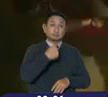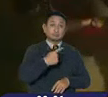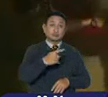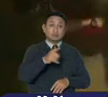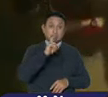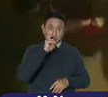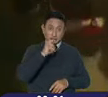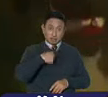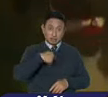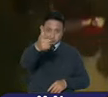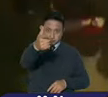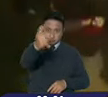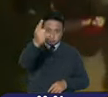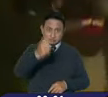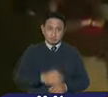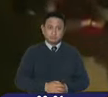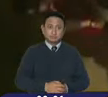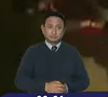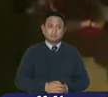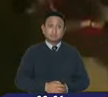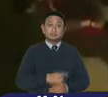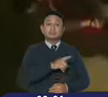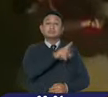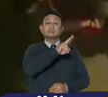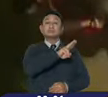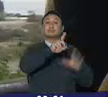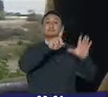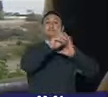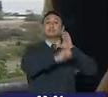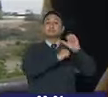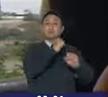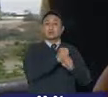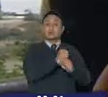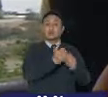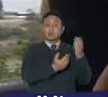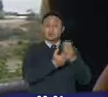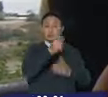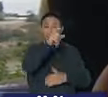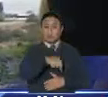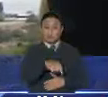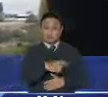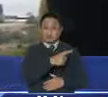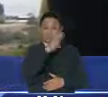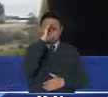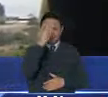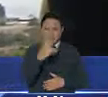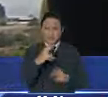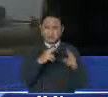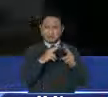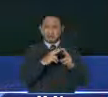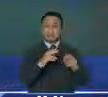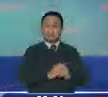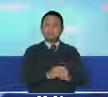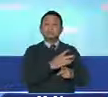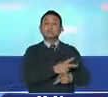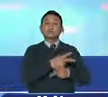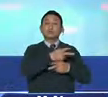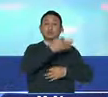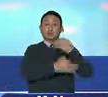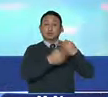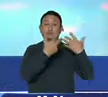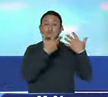gritan, les dispara. Vicente, de 26 años, no es rostro nuevo para la policía. En el Consejo de la Judicatura tiene